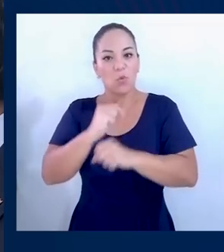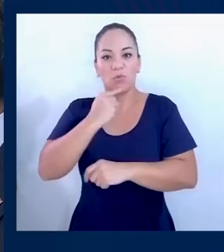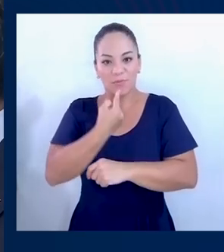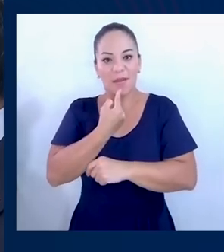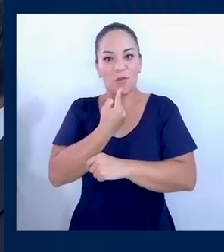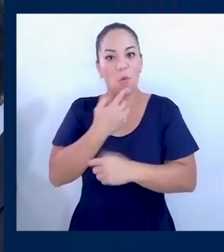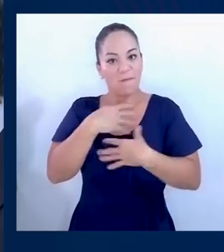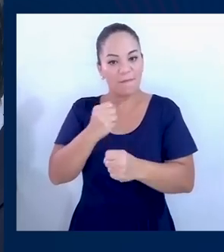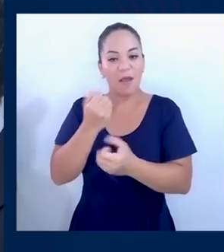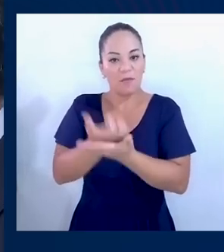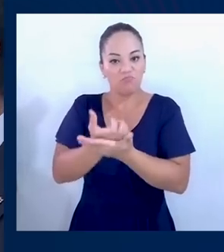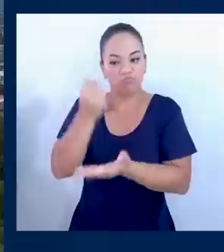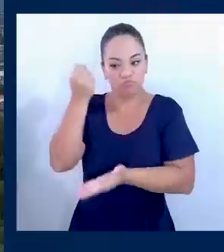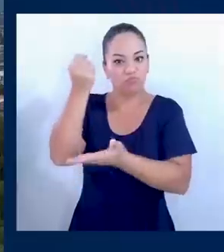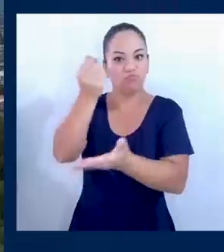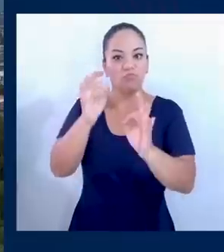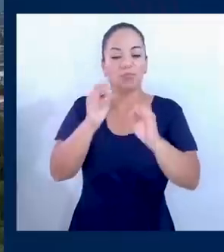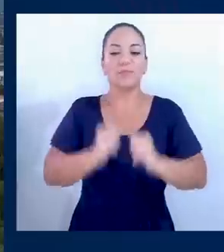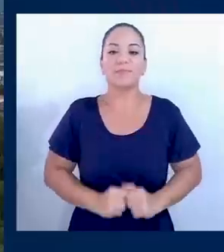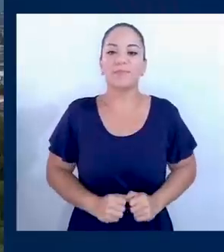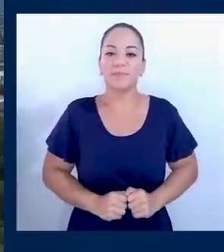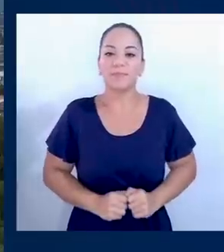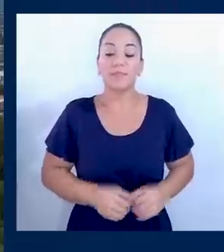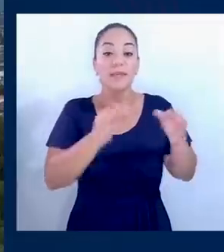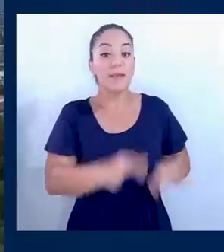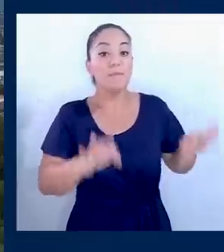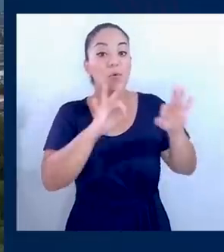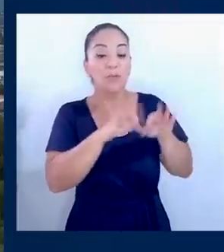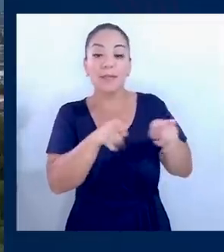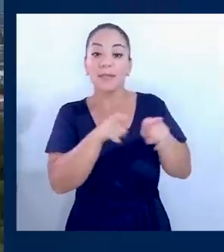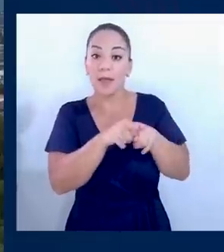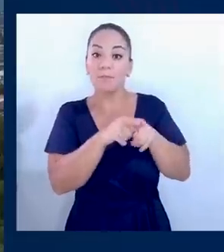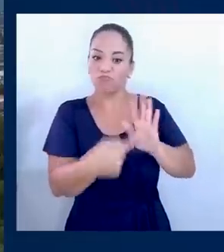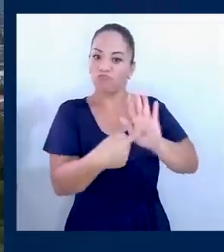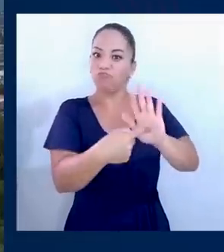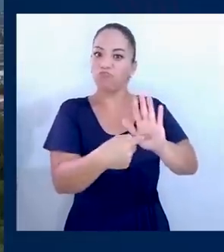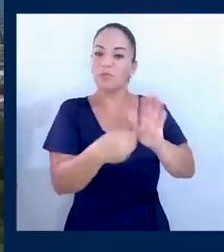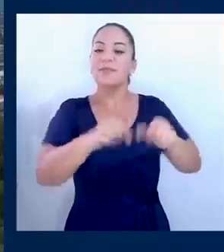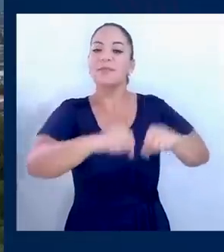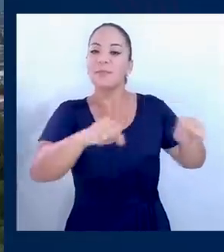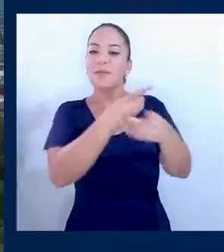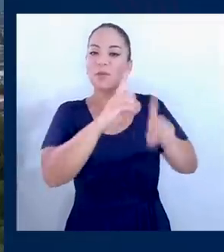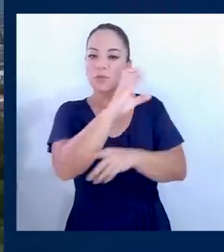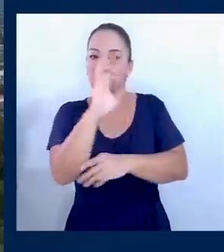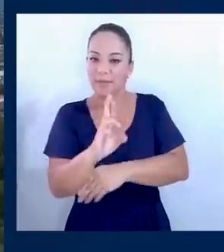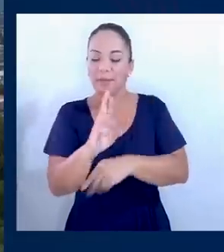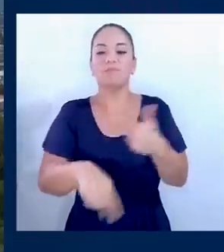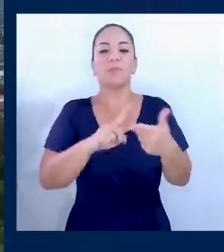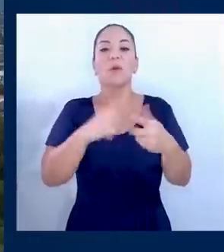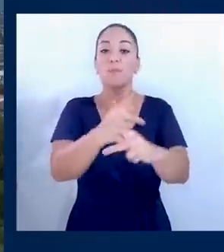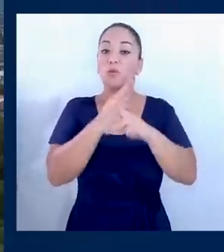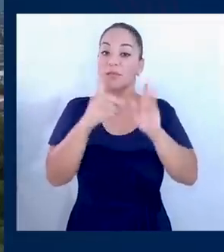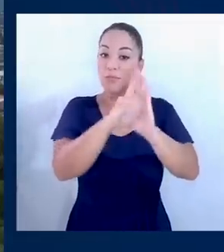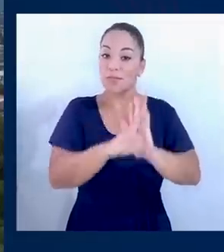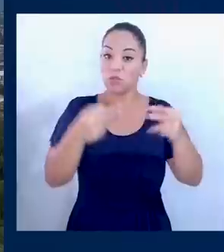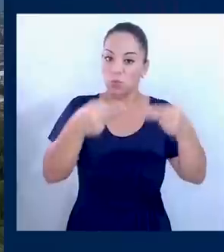para la inversión extranjera. Importante va a ser la promoción del sistema democrático costarricense, la protección a los derechos